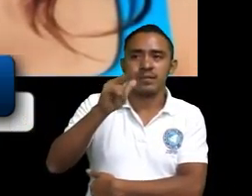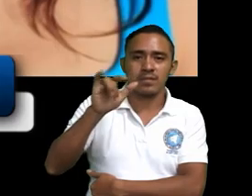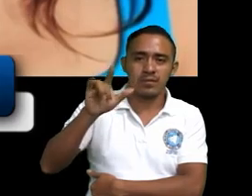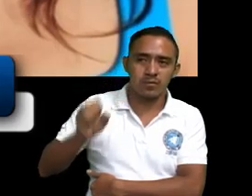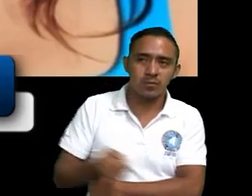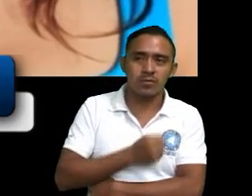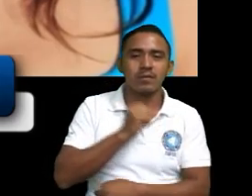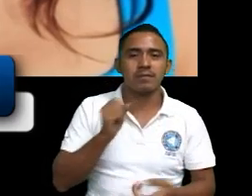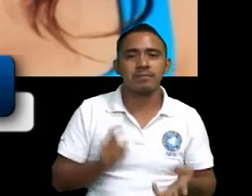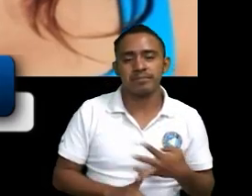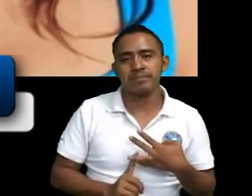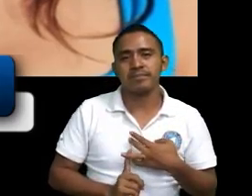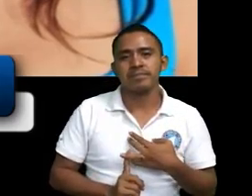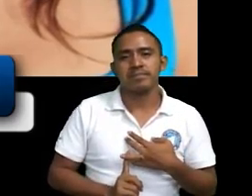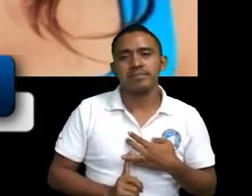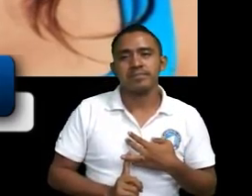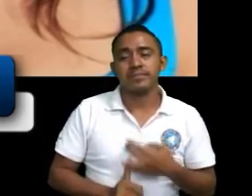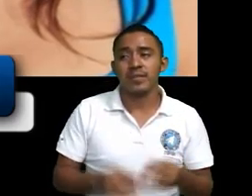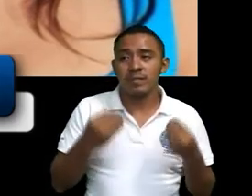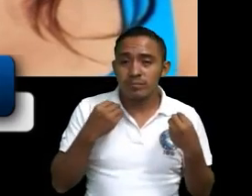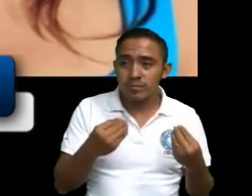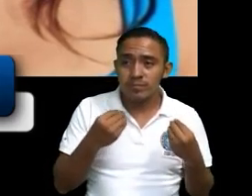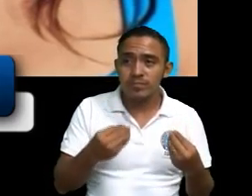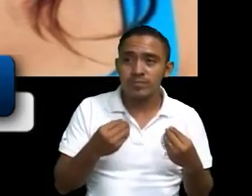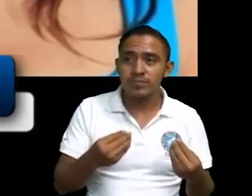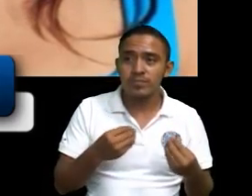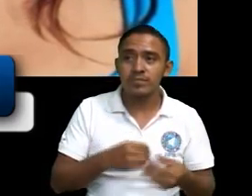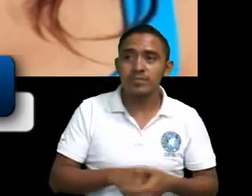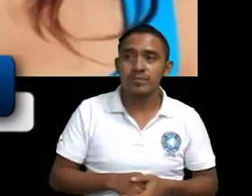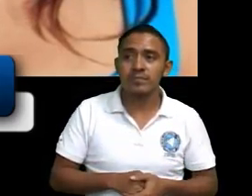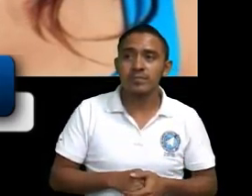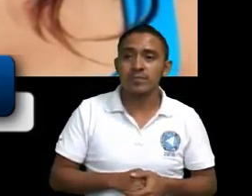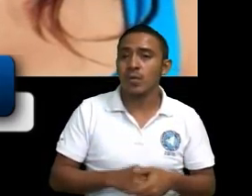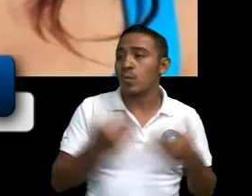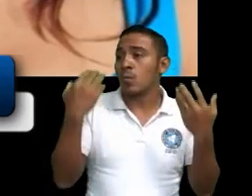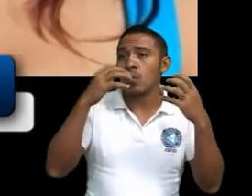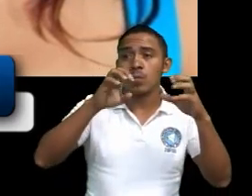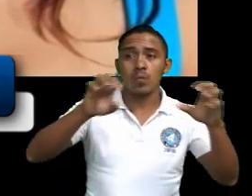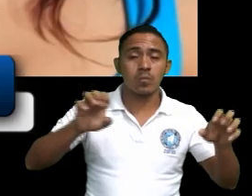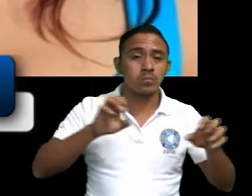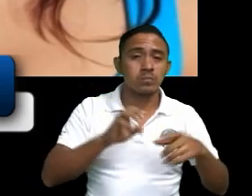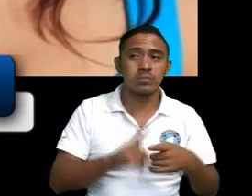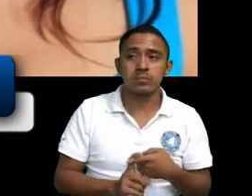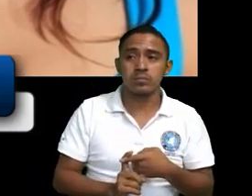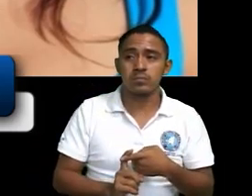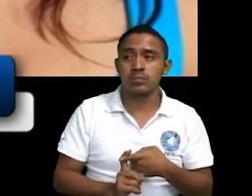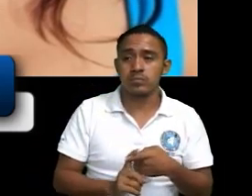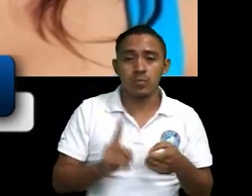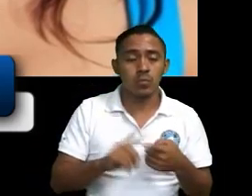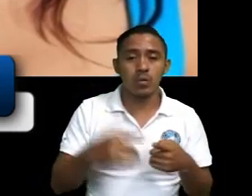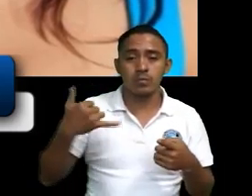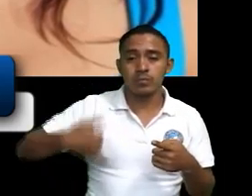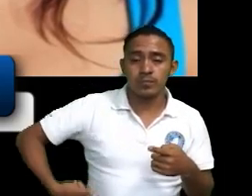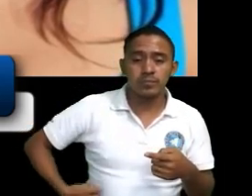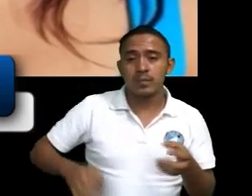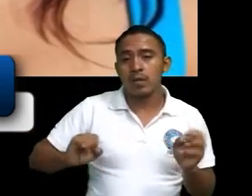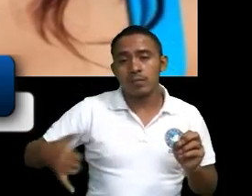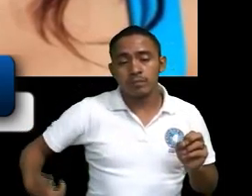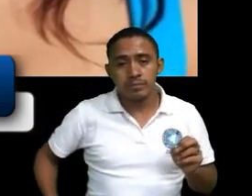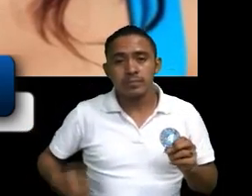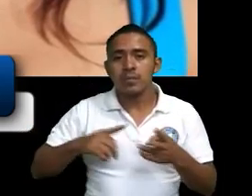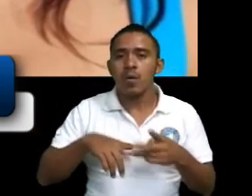es interesante. Entonces, hay varios factores. Eso cualquier anticonceptivo, sea oral inyectado. Es el uso de anticonceptivos orales